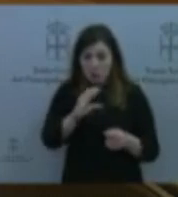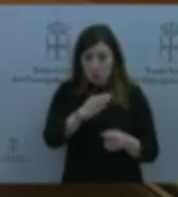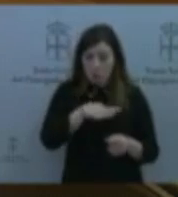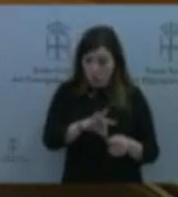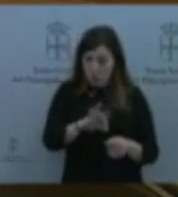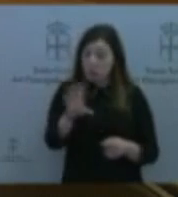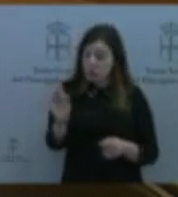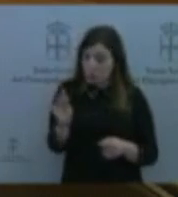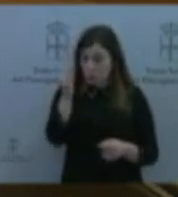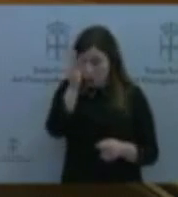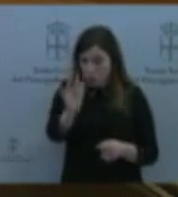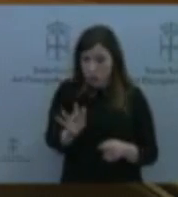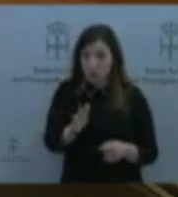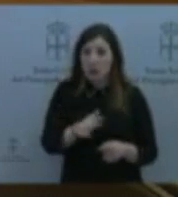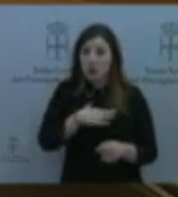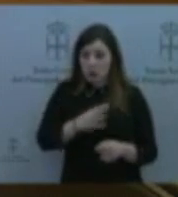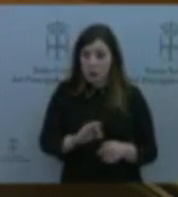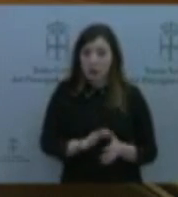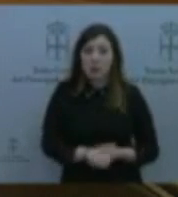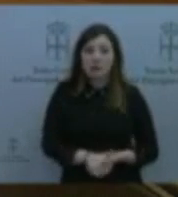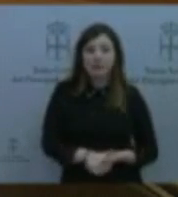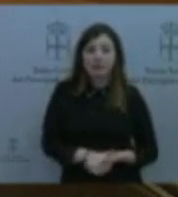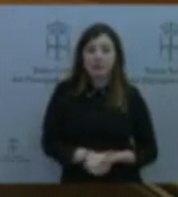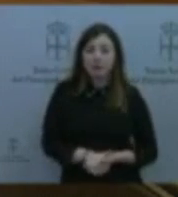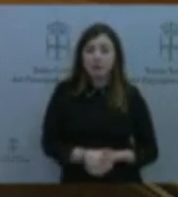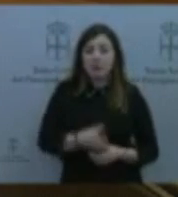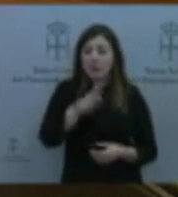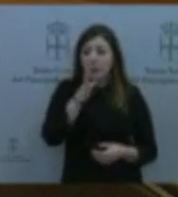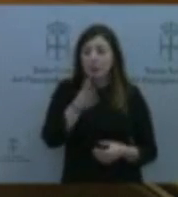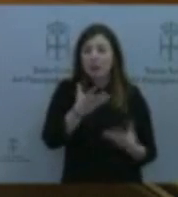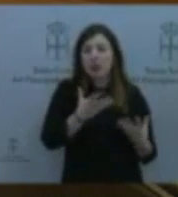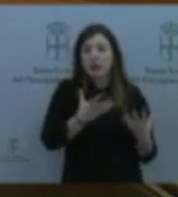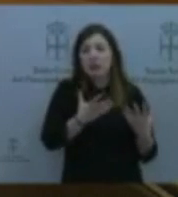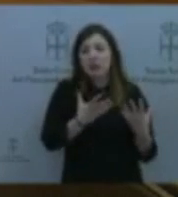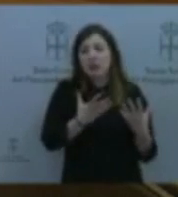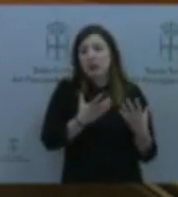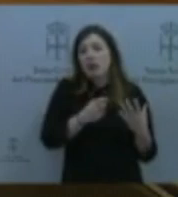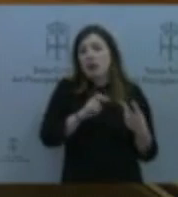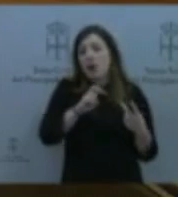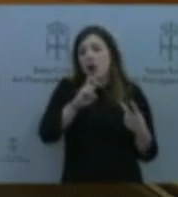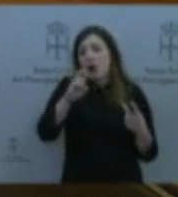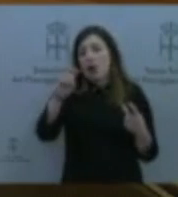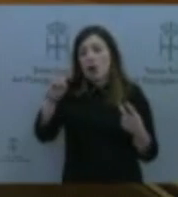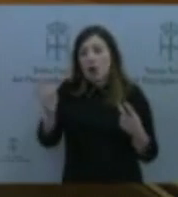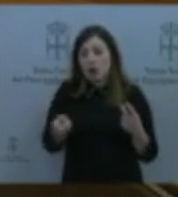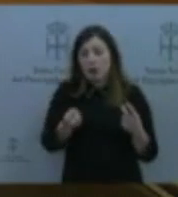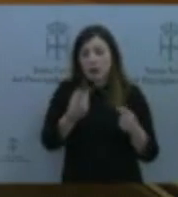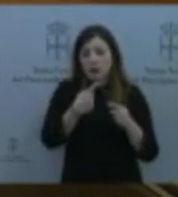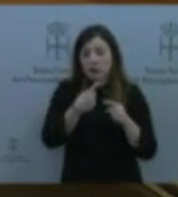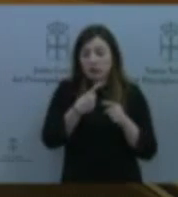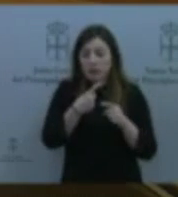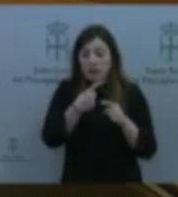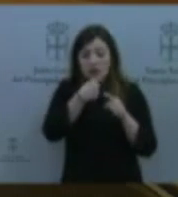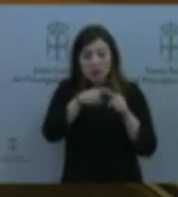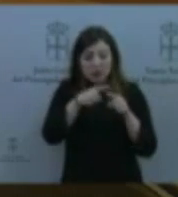¿no? Porque hay muchos otros capítulos en los que se podría contener ese gasto y aquí lo repetimos hasta la